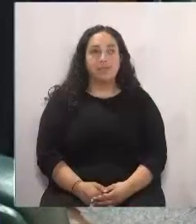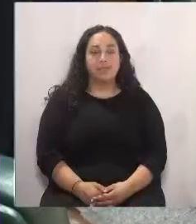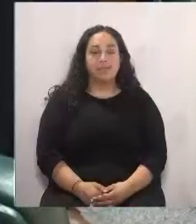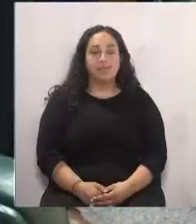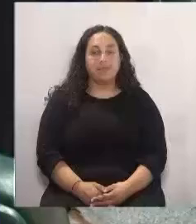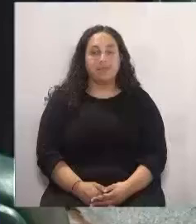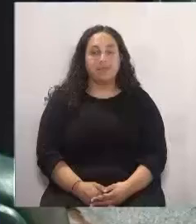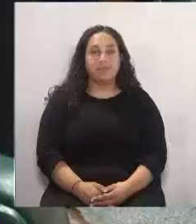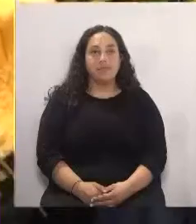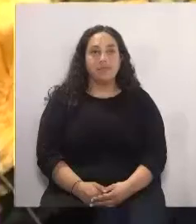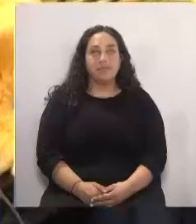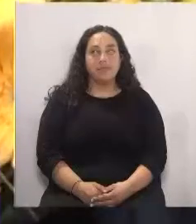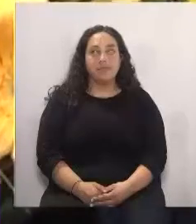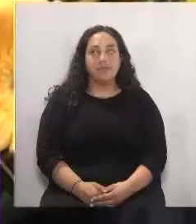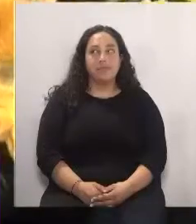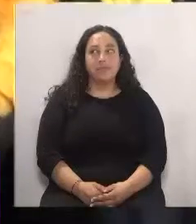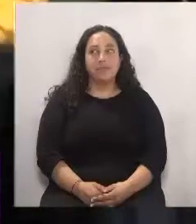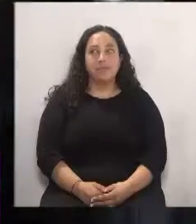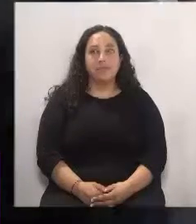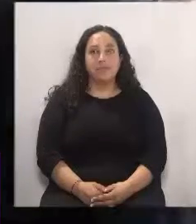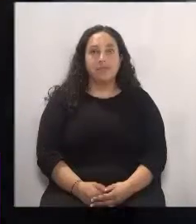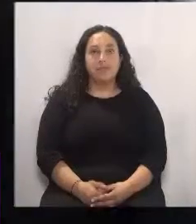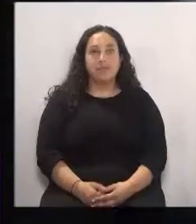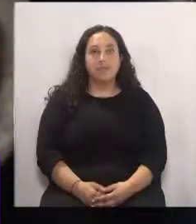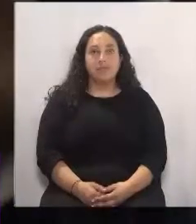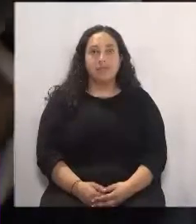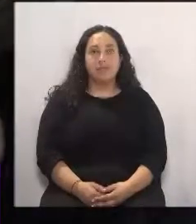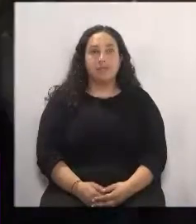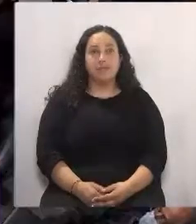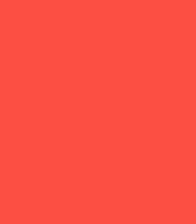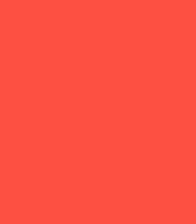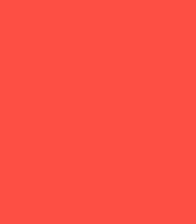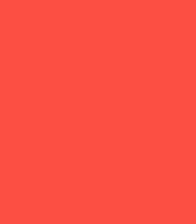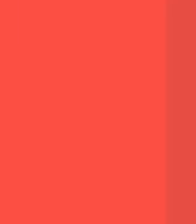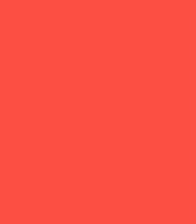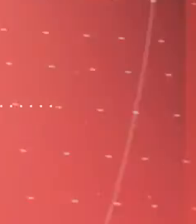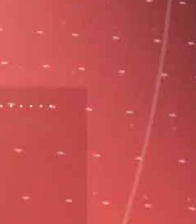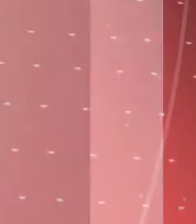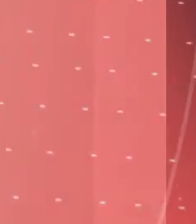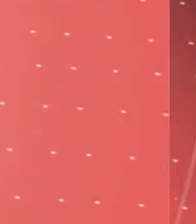Thank you.